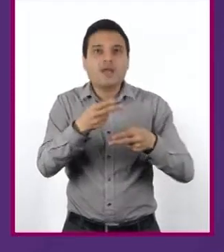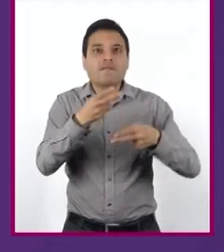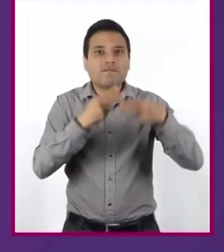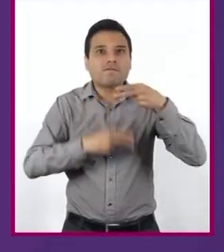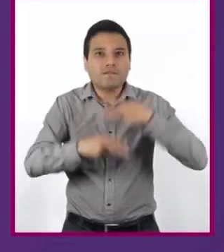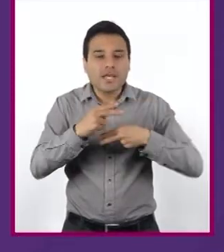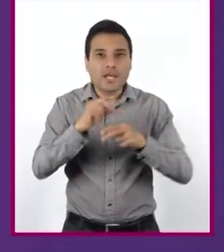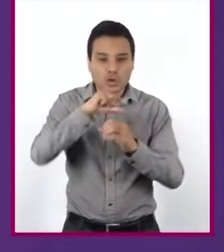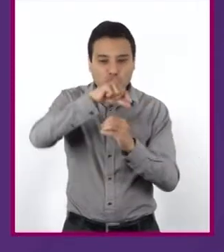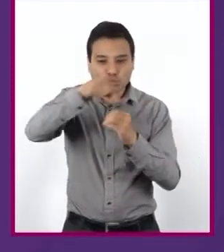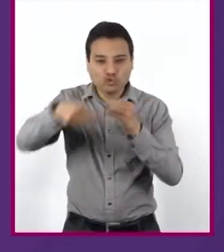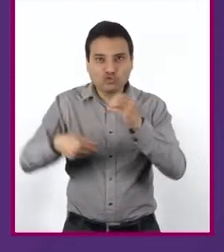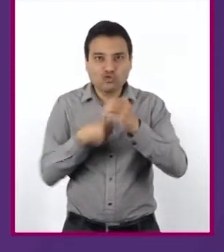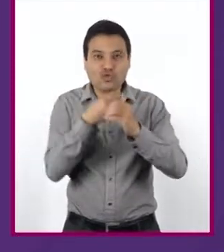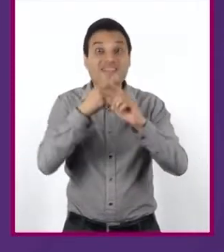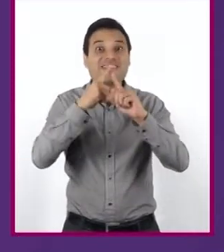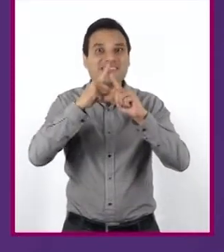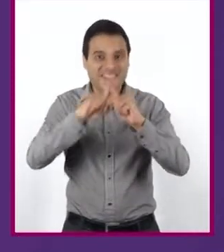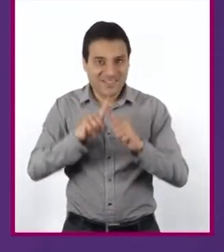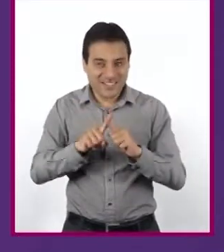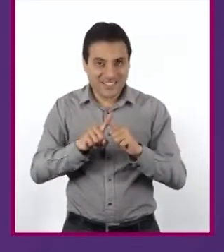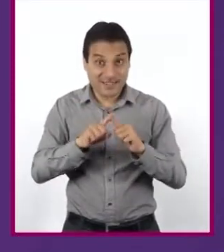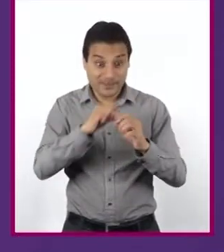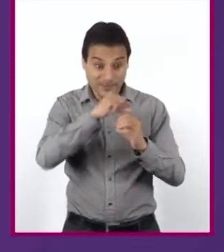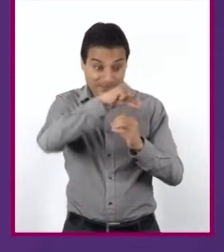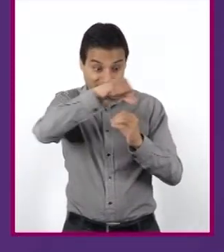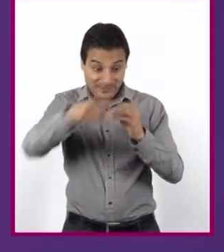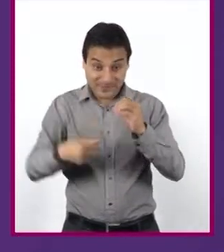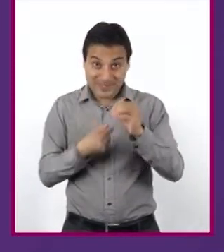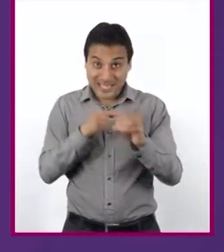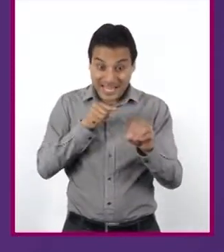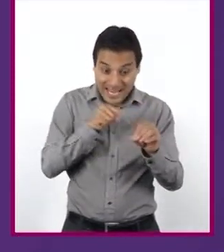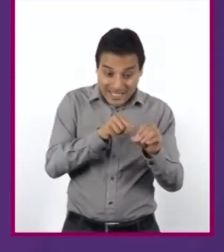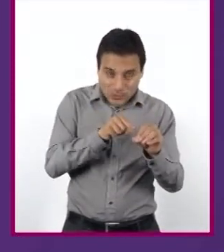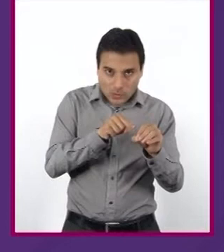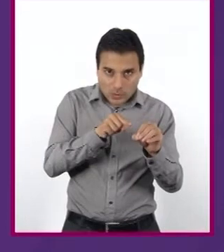químicos, que son los componentes básicos de la materia.